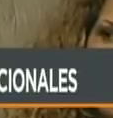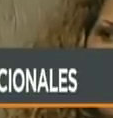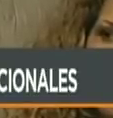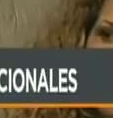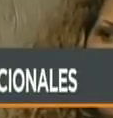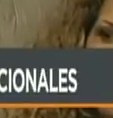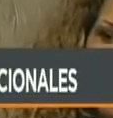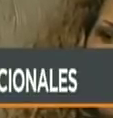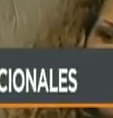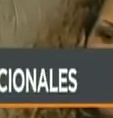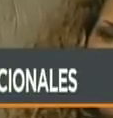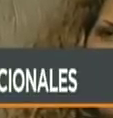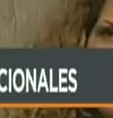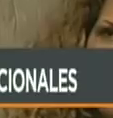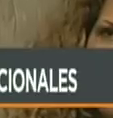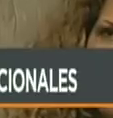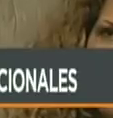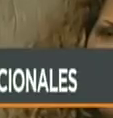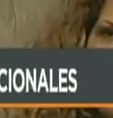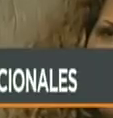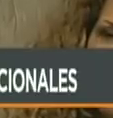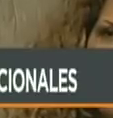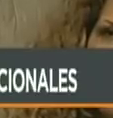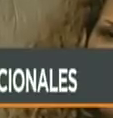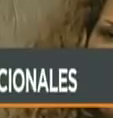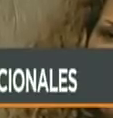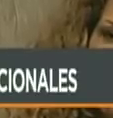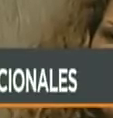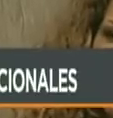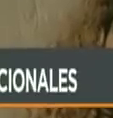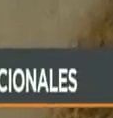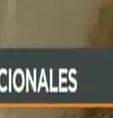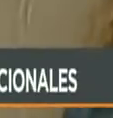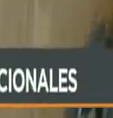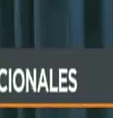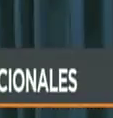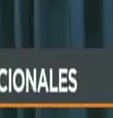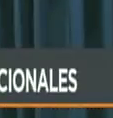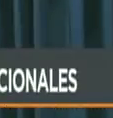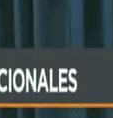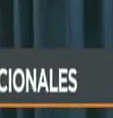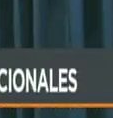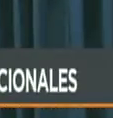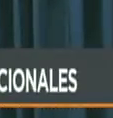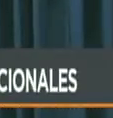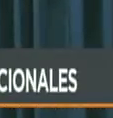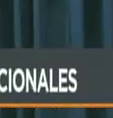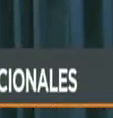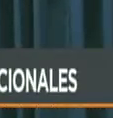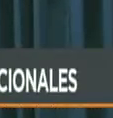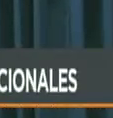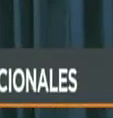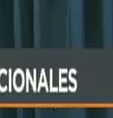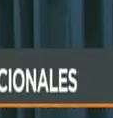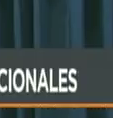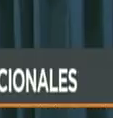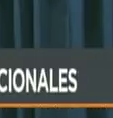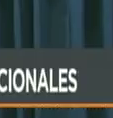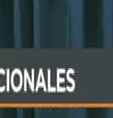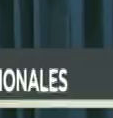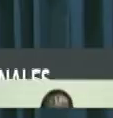desfile de moda de perfil ya la línea no está delicado ministro la pregunta es